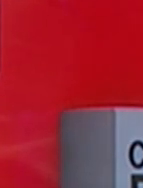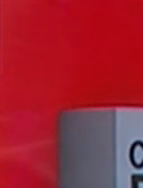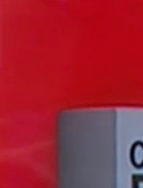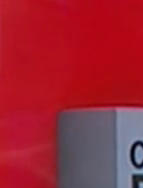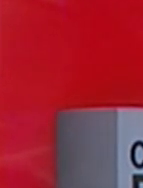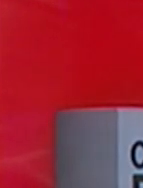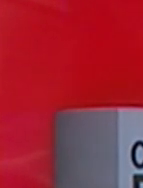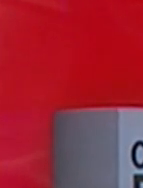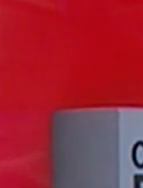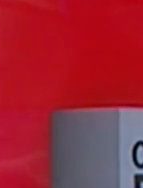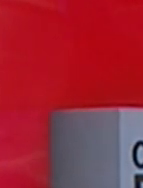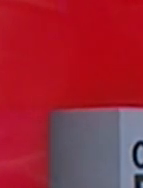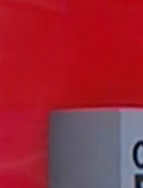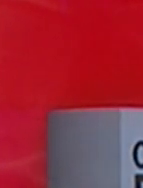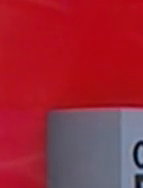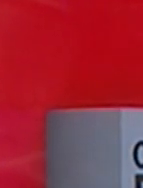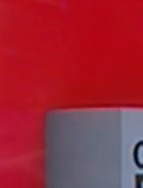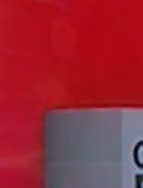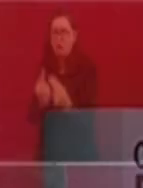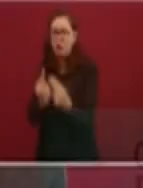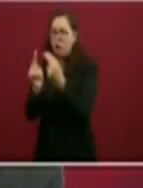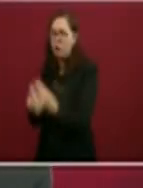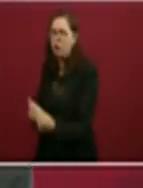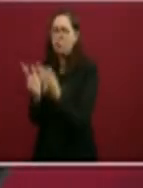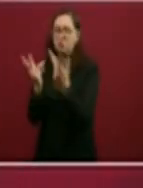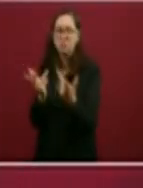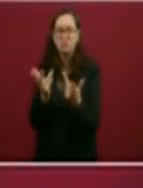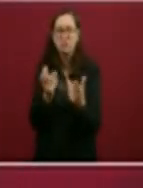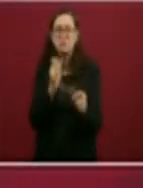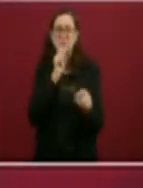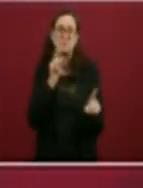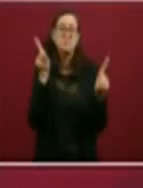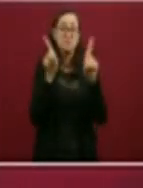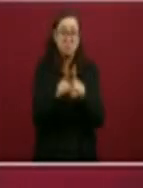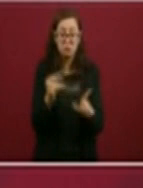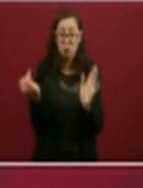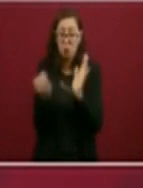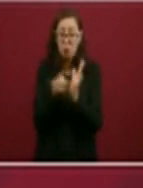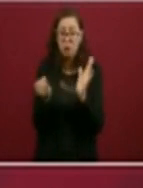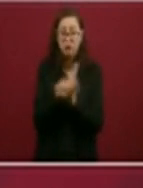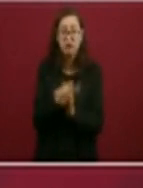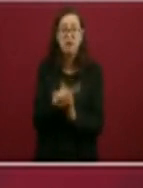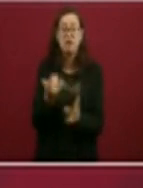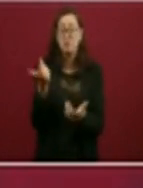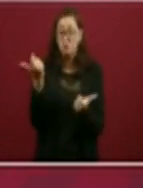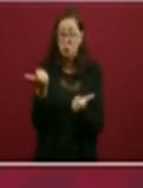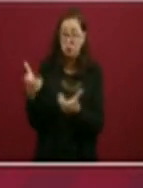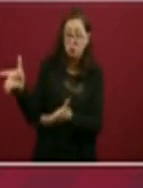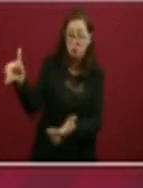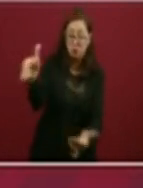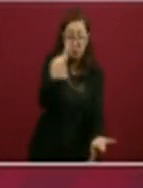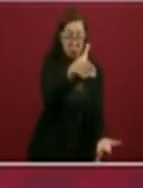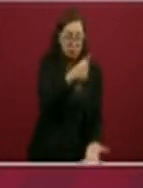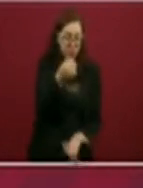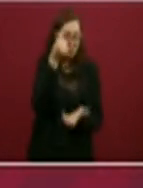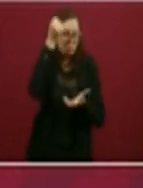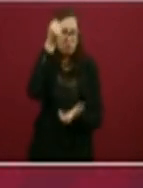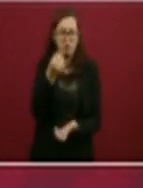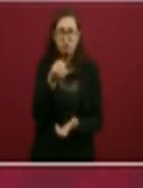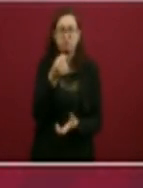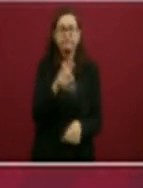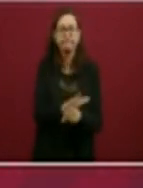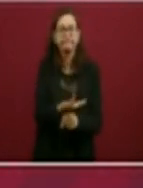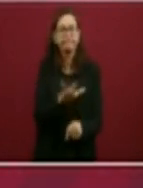Y la semana pasada también hubo revuelo en la opinión pública mexicana tras la publicación por parte del periódico Reforma de un listado de periodistas que supuestamente